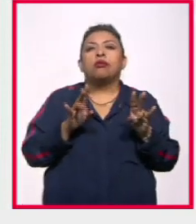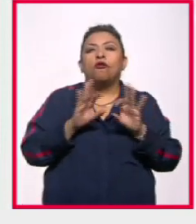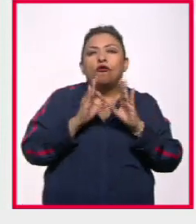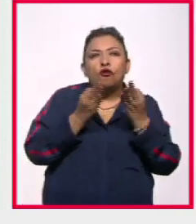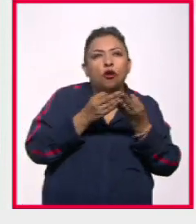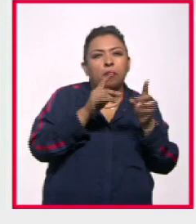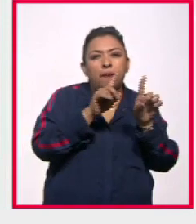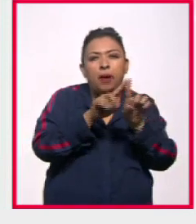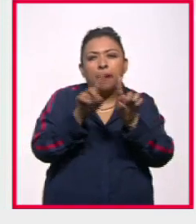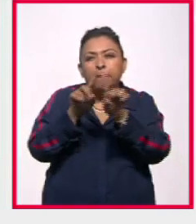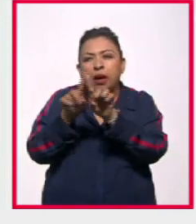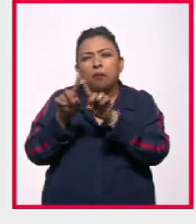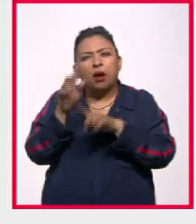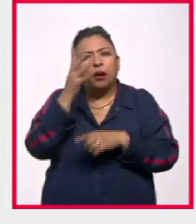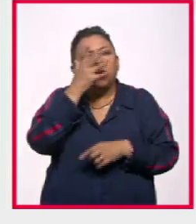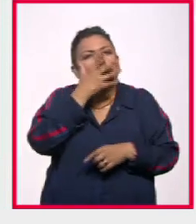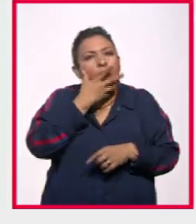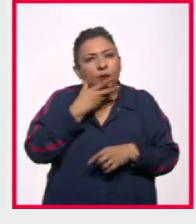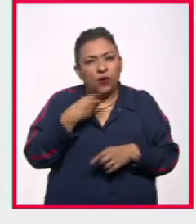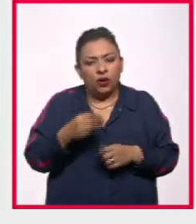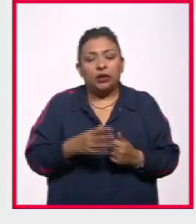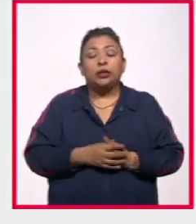formas encantadoras.